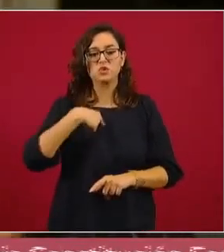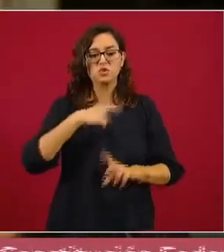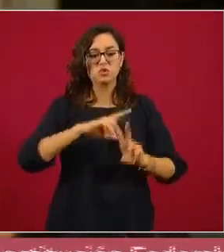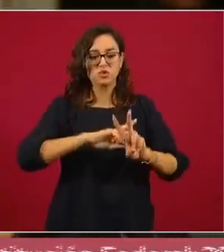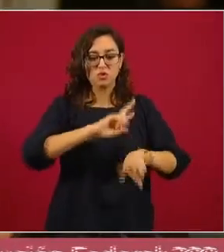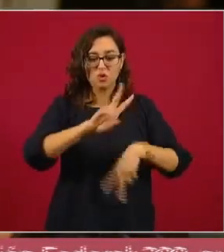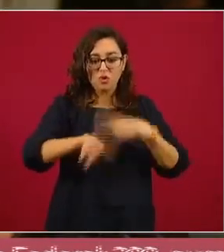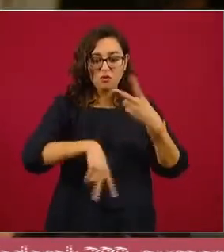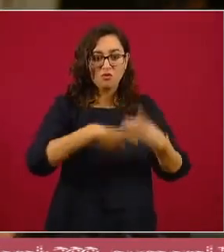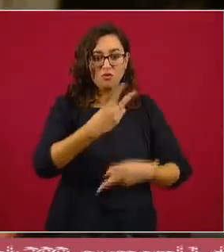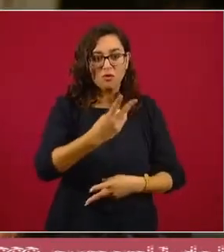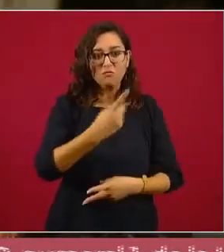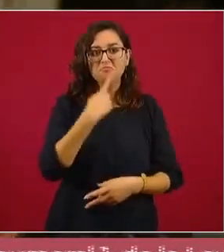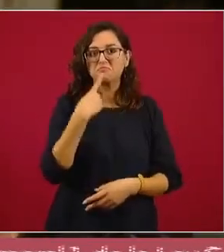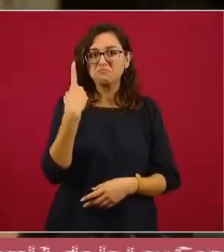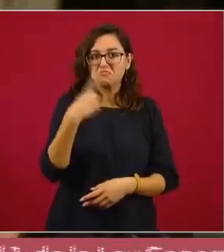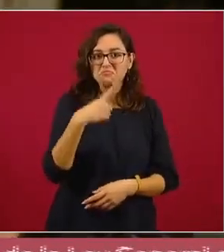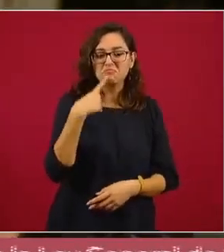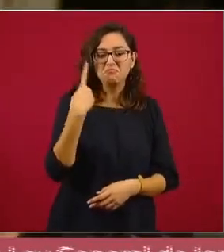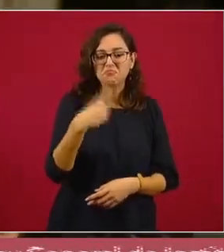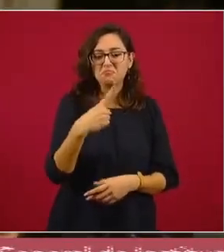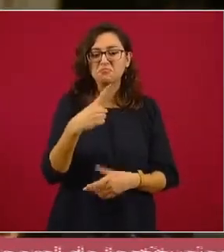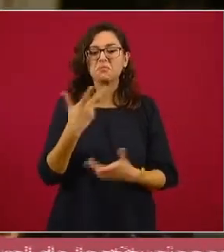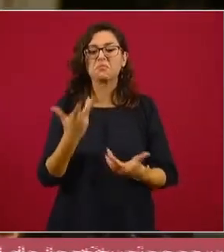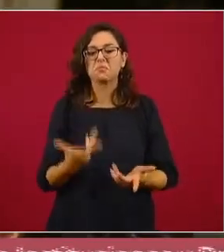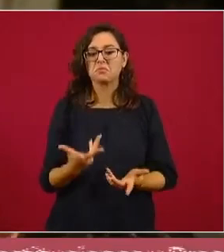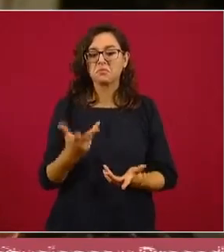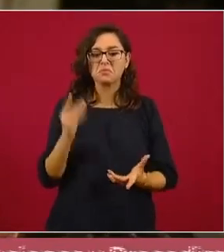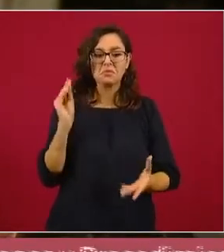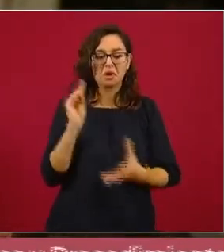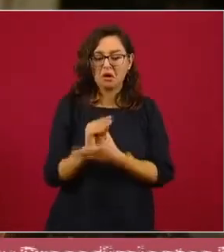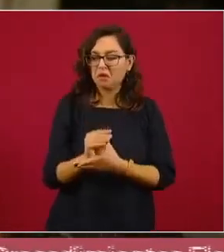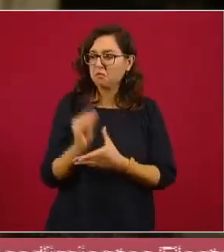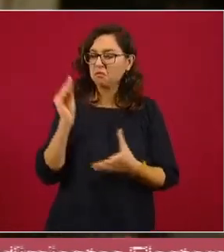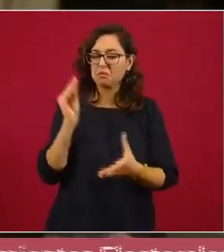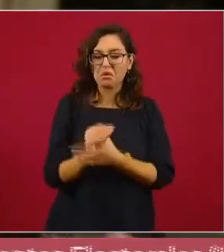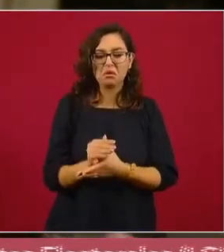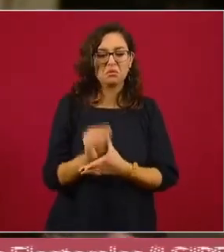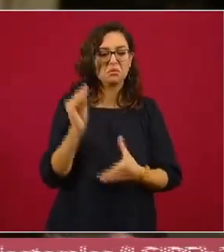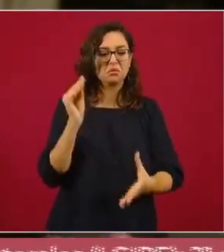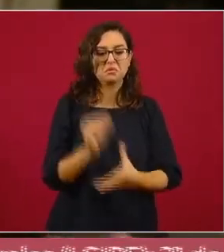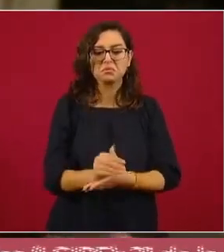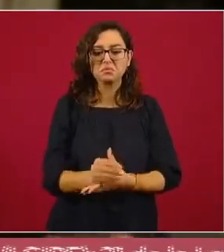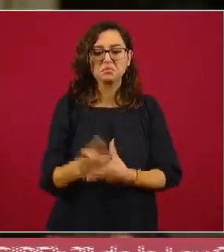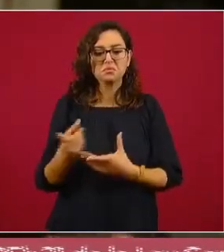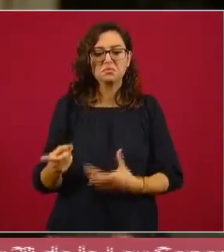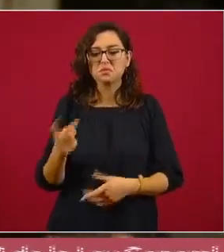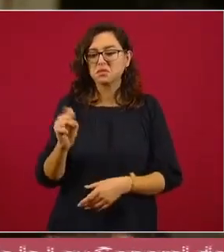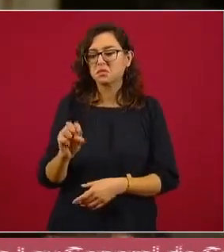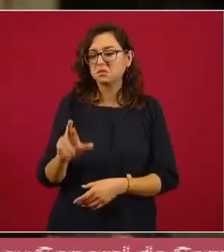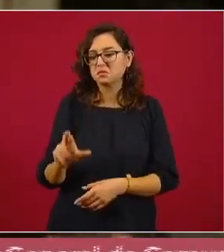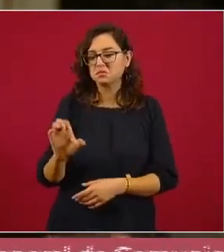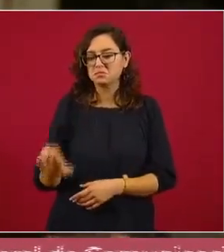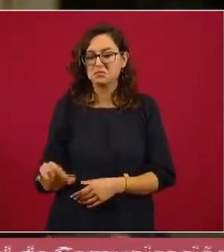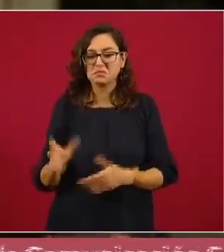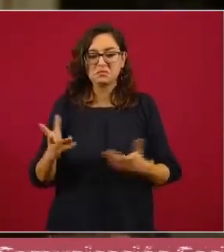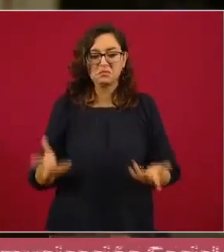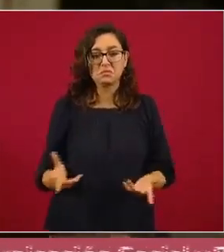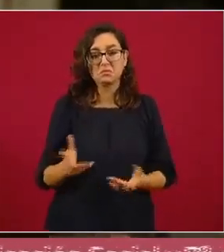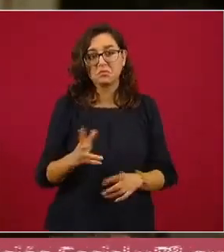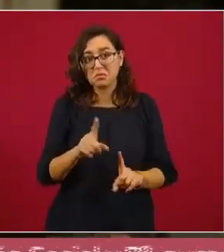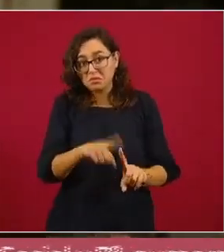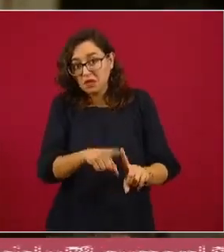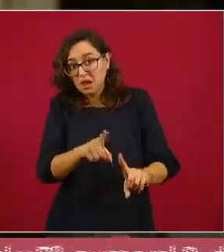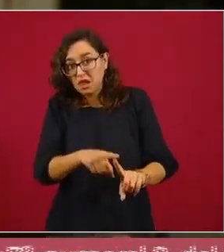15 de julio se lo pedí a usted el respaldo, me lo dio y al día de hoy sigo siendo ignorado por la Cancillería. Eso se lo dejo de tarea, a ver si nos